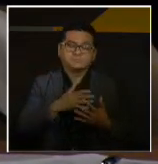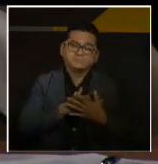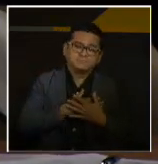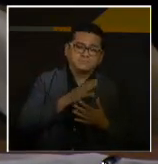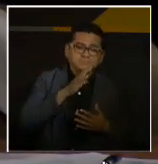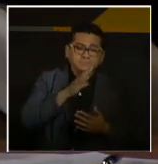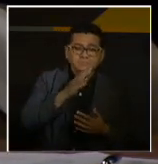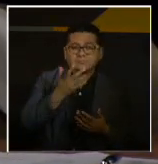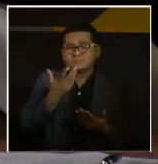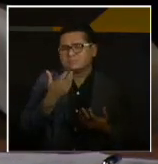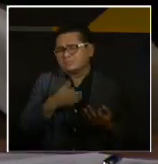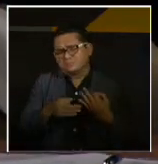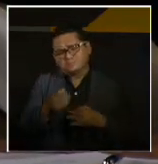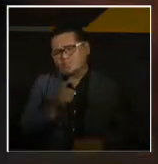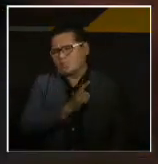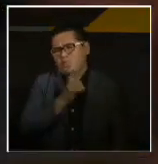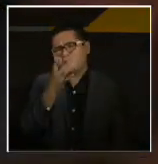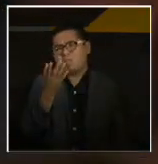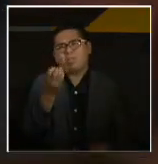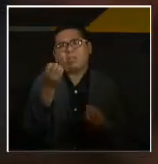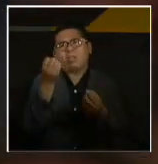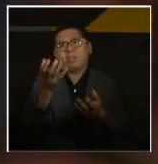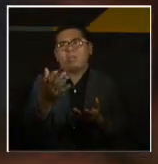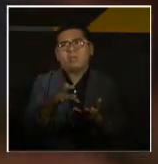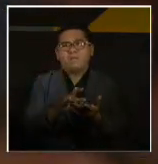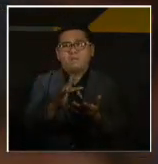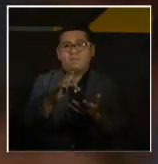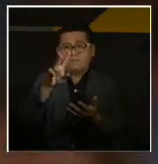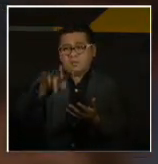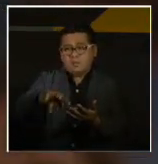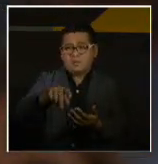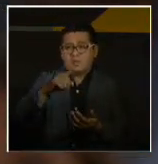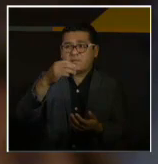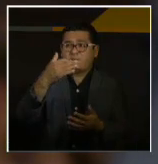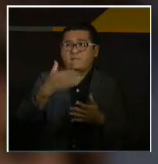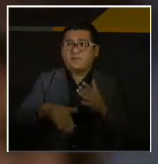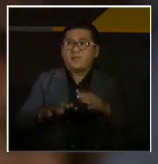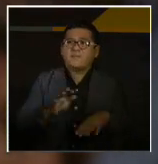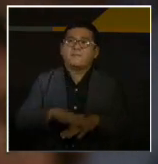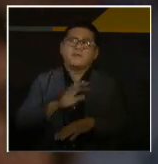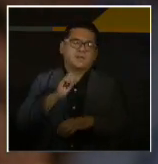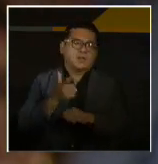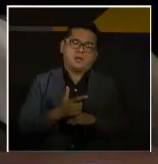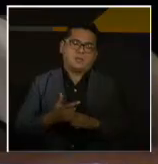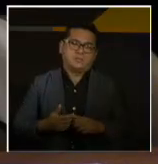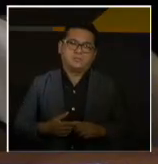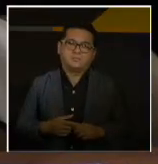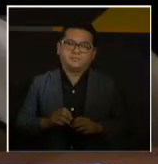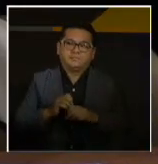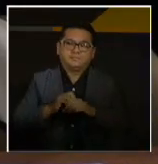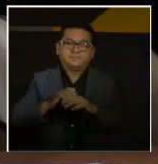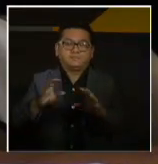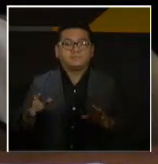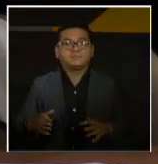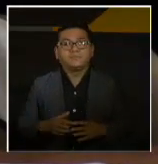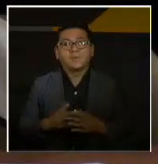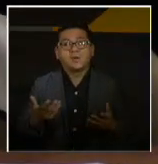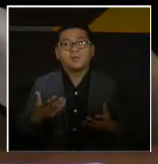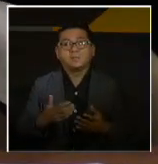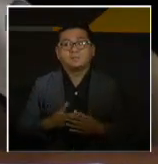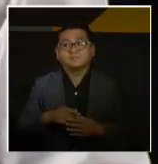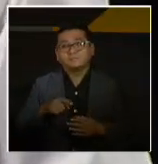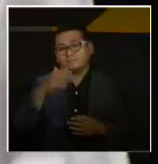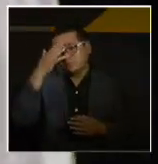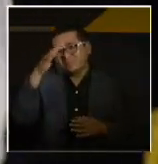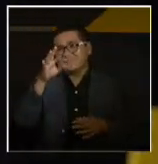casa, no solamente con simple apoyos. Verdaderamente yo creo que hace falta algo más ahí. Por supuesto, y lo hemos hecho. Tú